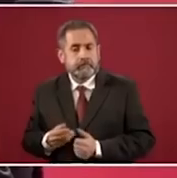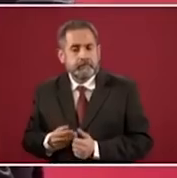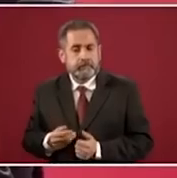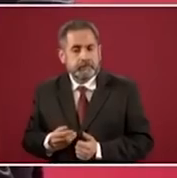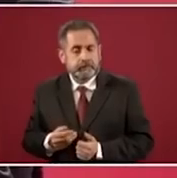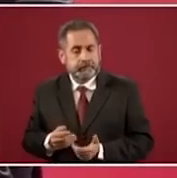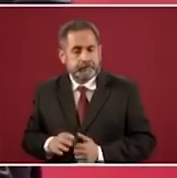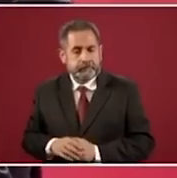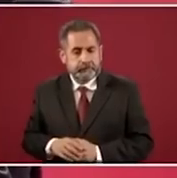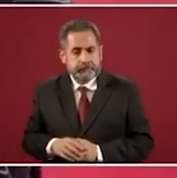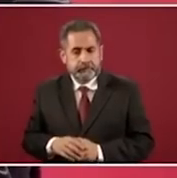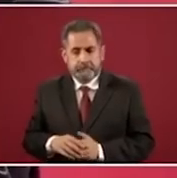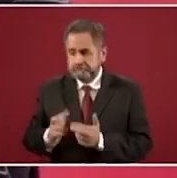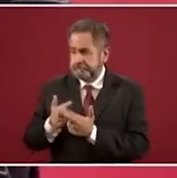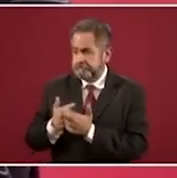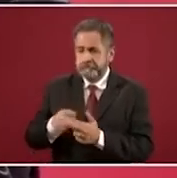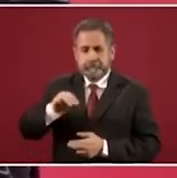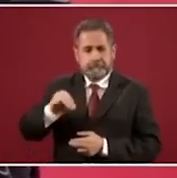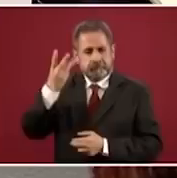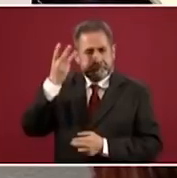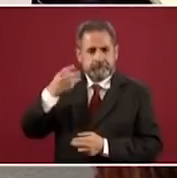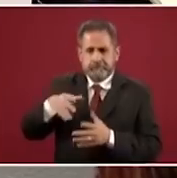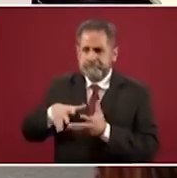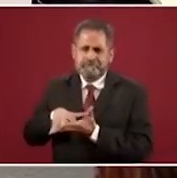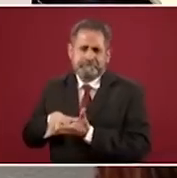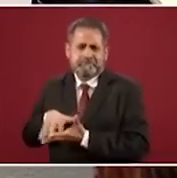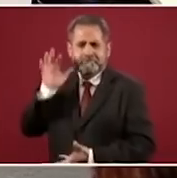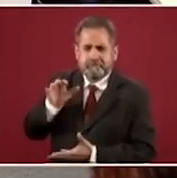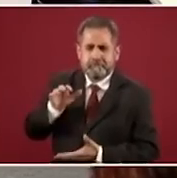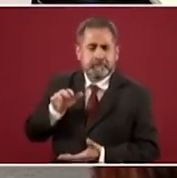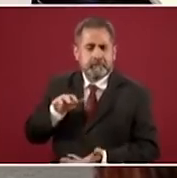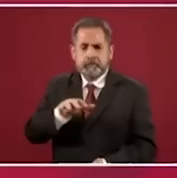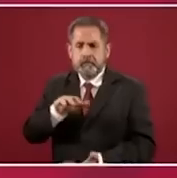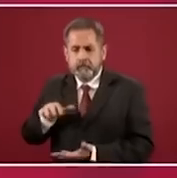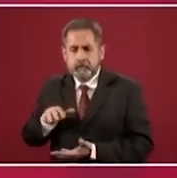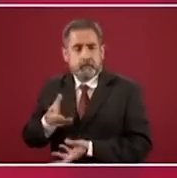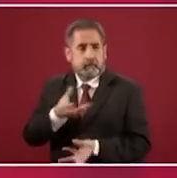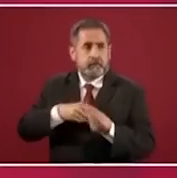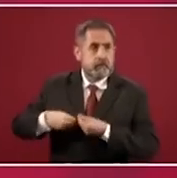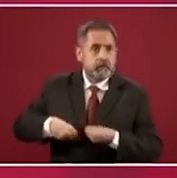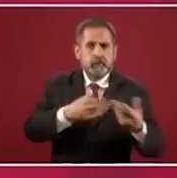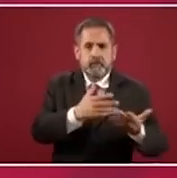es en volumen mayor a la que se entrega.